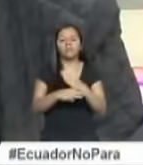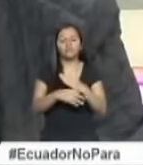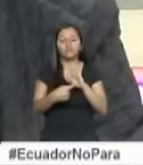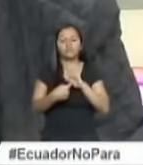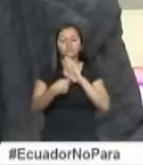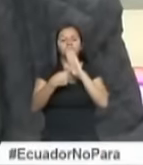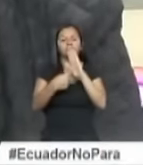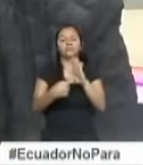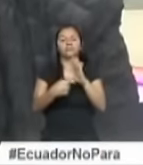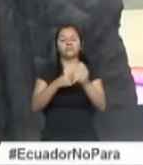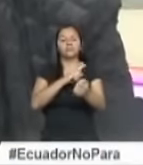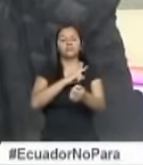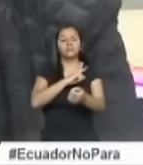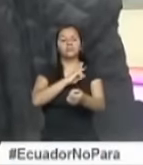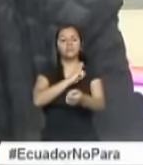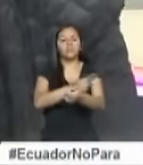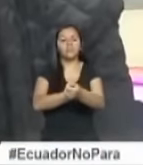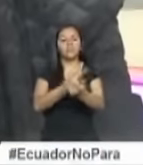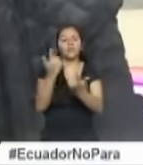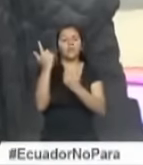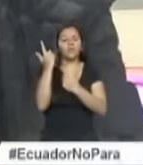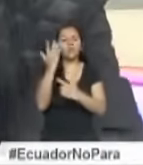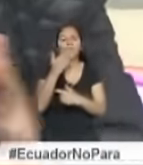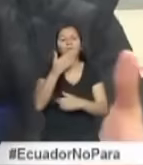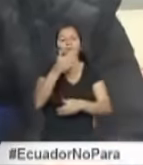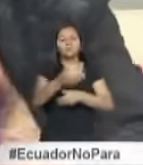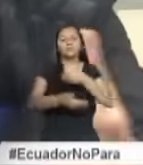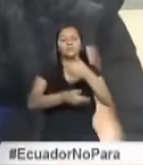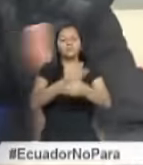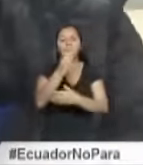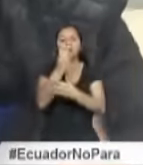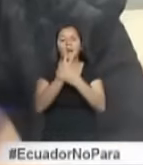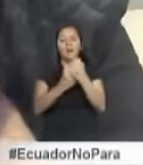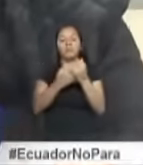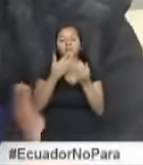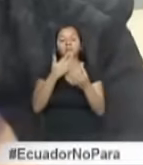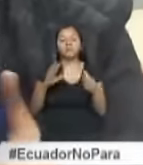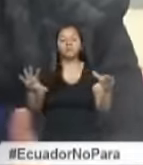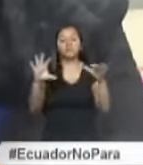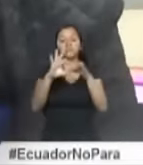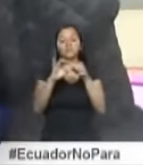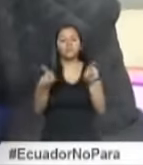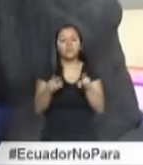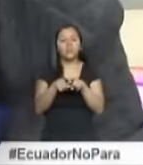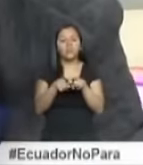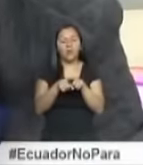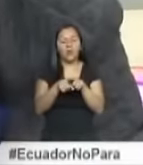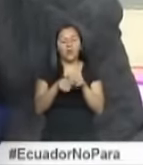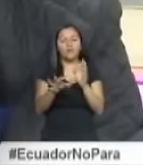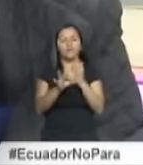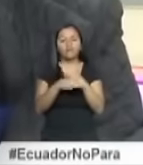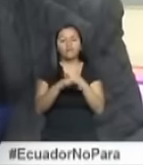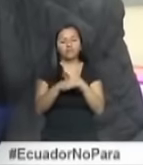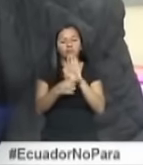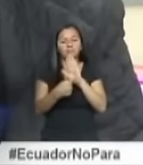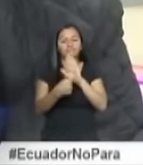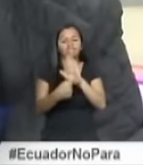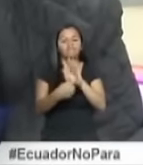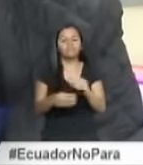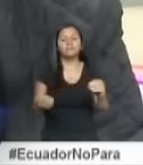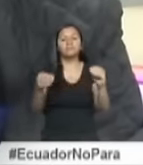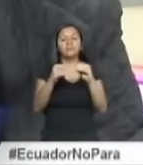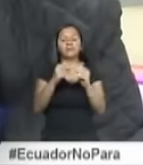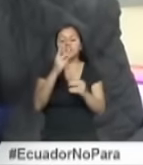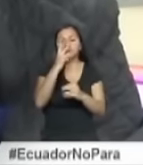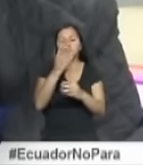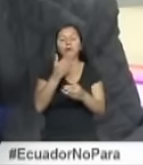han jugado en este juego de un mundo encubierto, digamos, un rol protagónico. Y ciertamente se ha